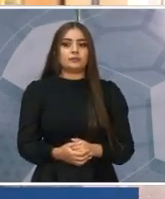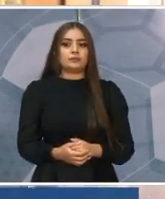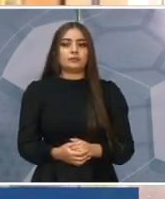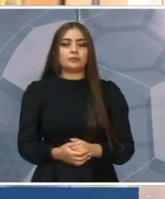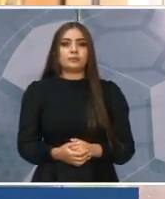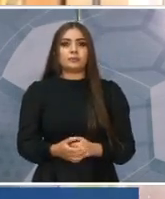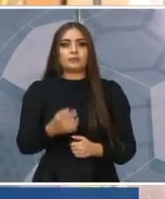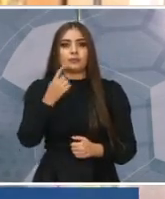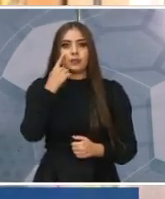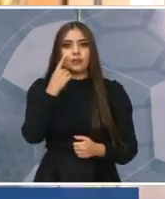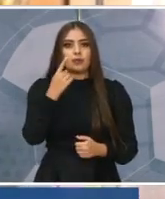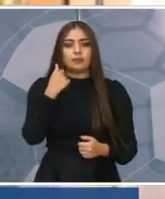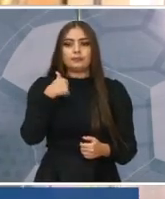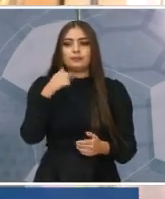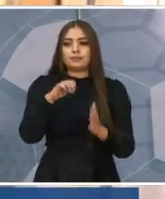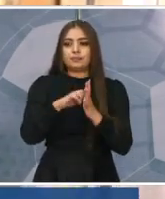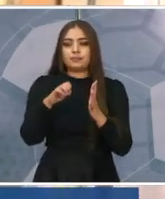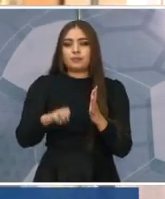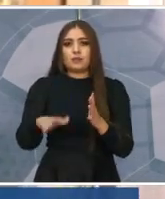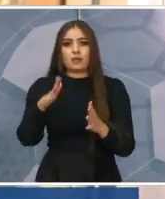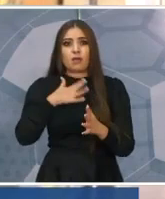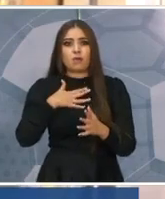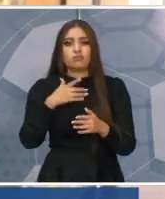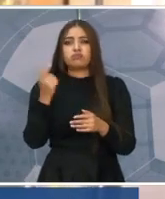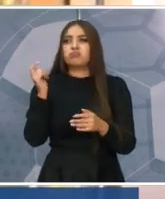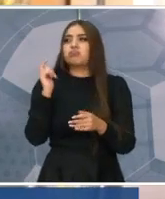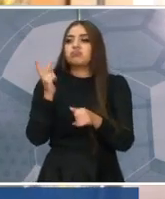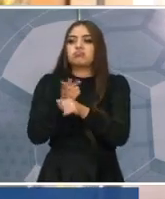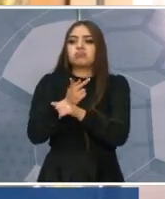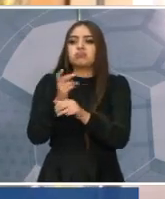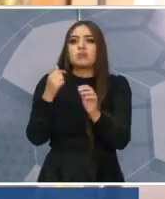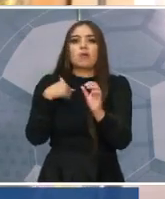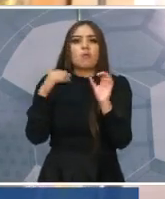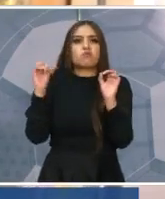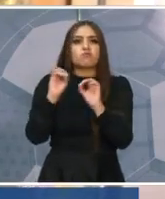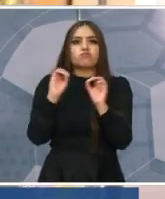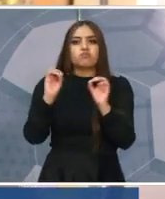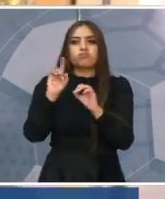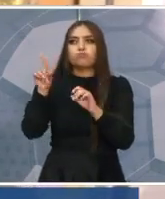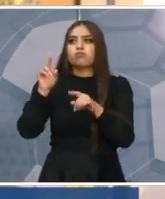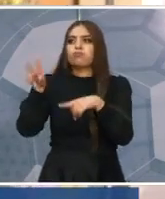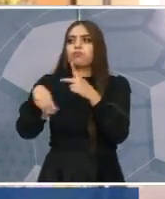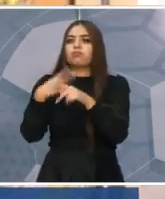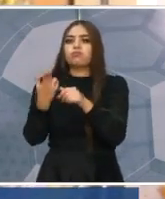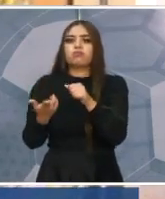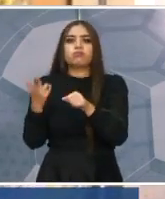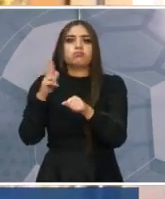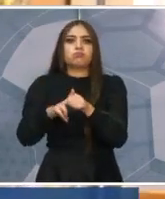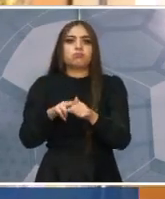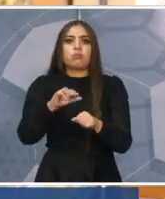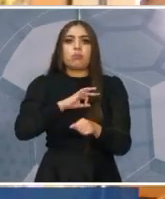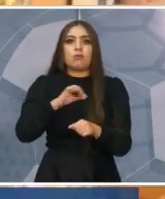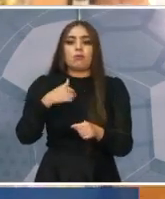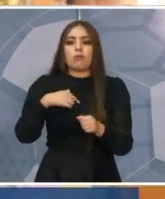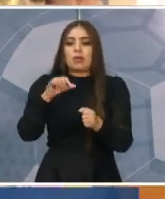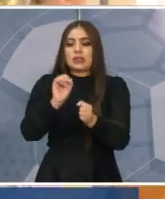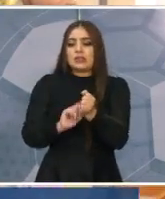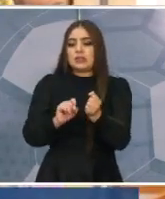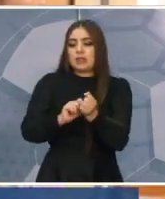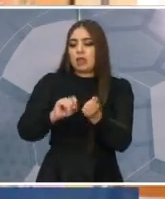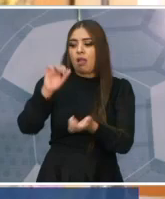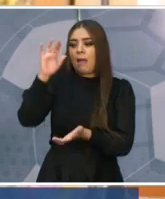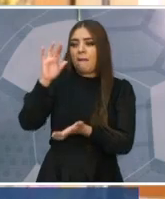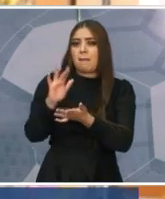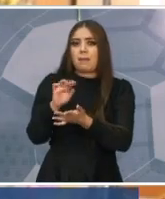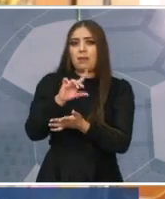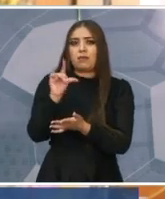bajar la hemoglobina y puedo caer en una leucemia. De hecho, me da, de hora que no recibo las quimioterapias, me da